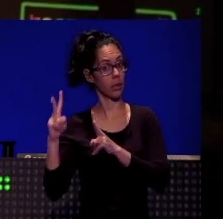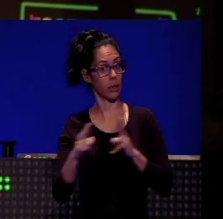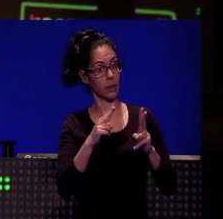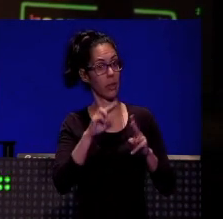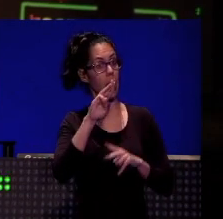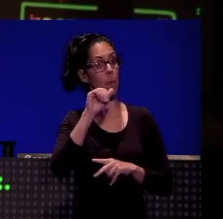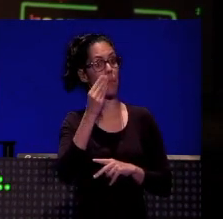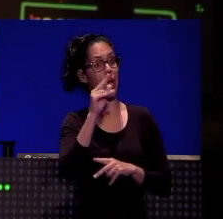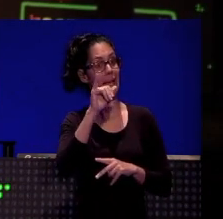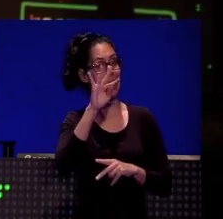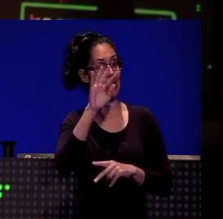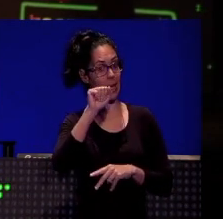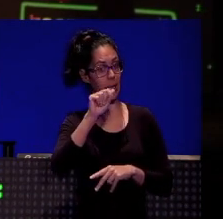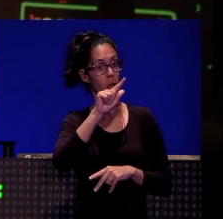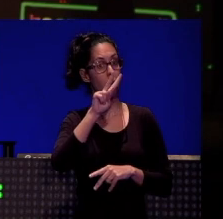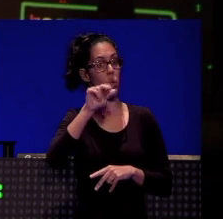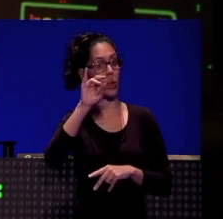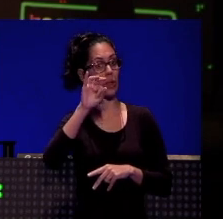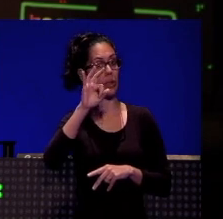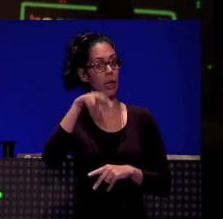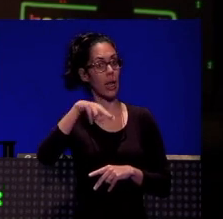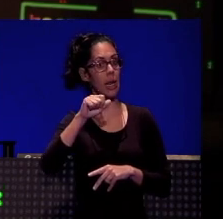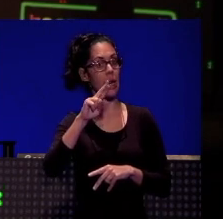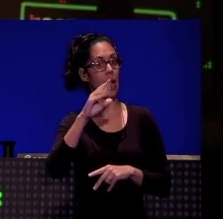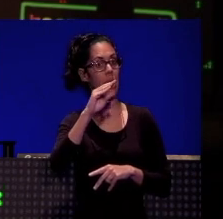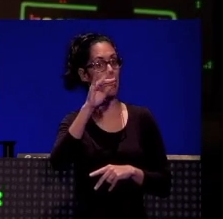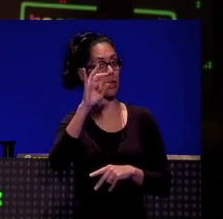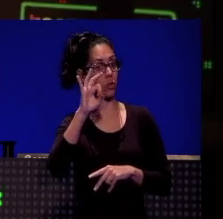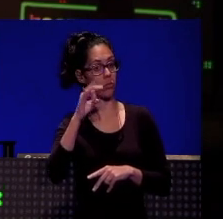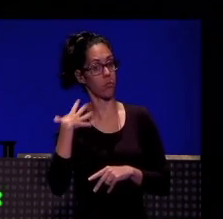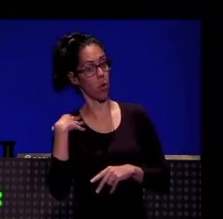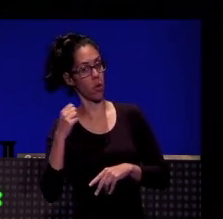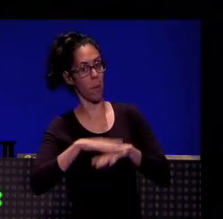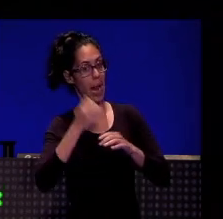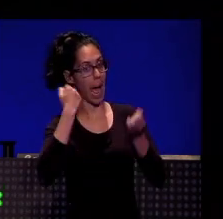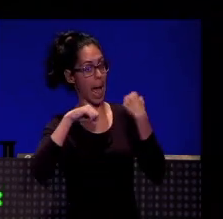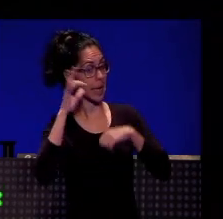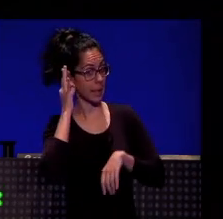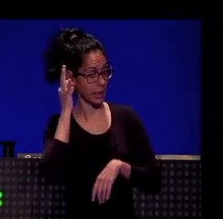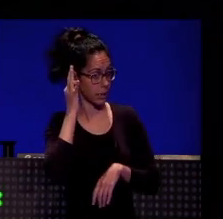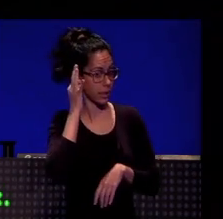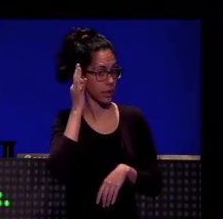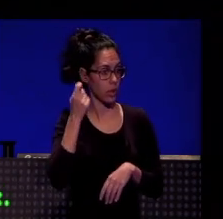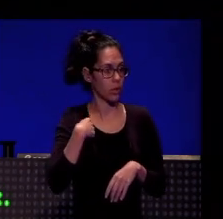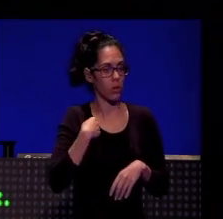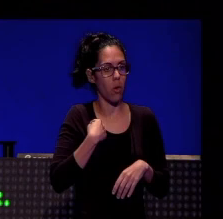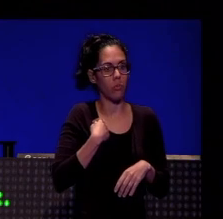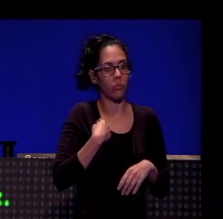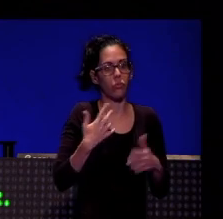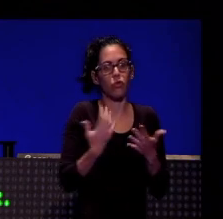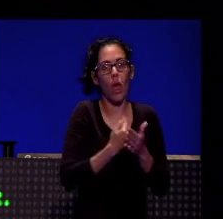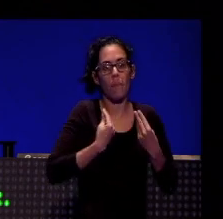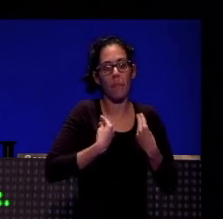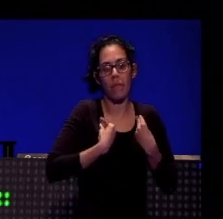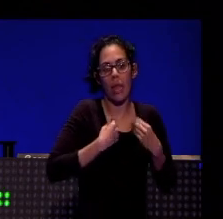narciso que no sabéis escuchar el nombre os acordáis pues él me metió de actriz todo en mi vida ha sido el misterio de las casualidades de las